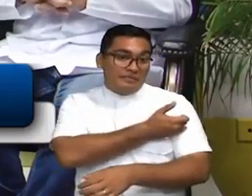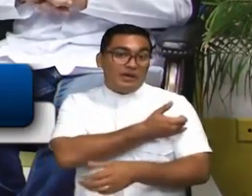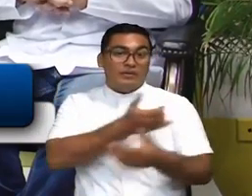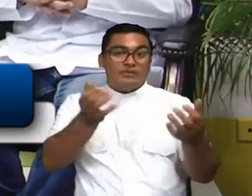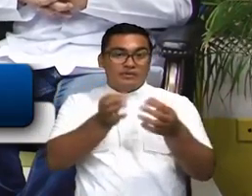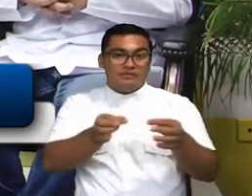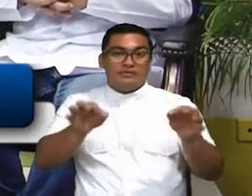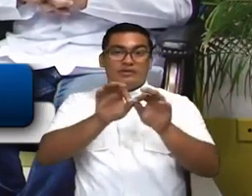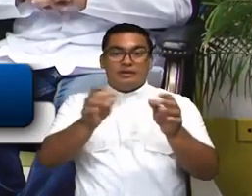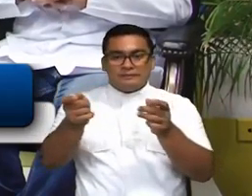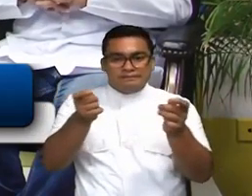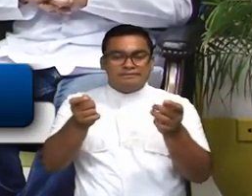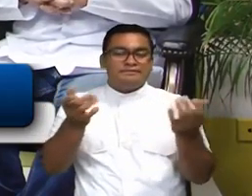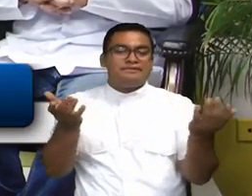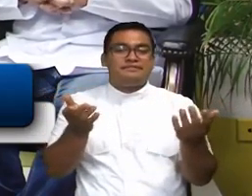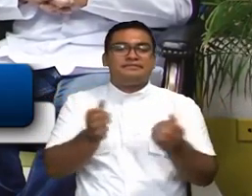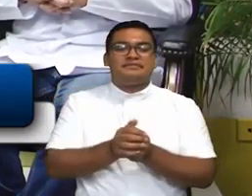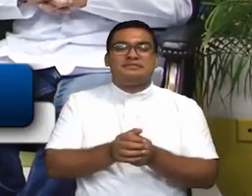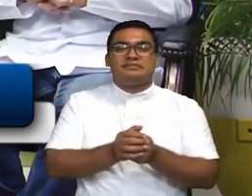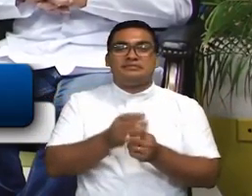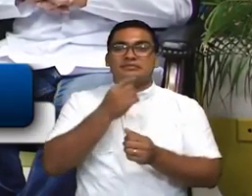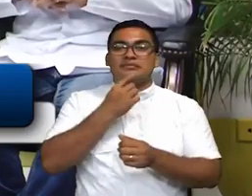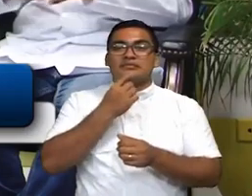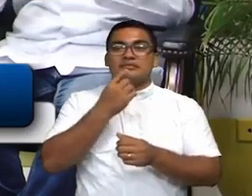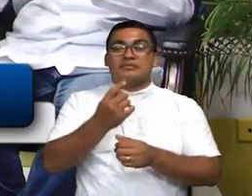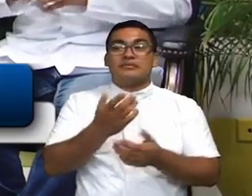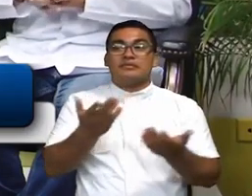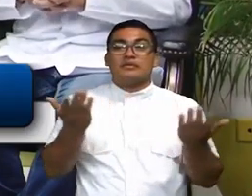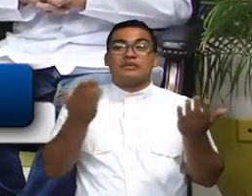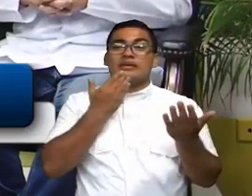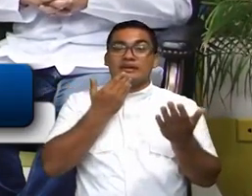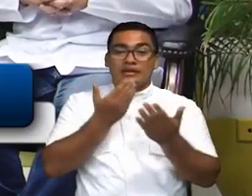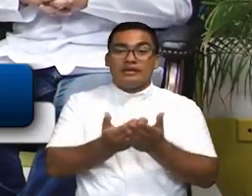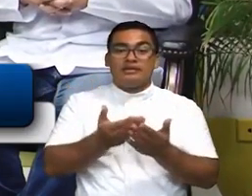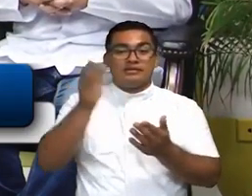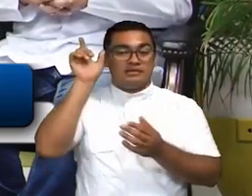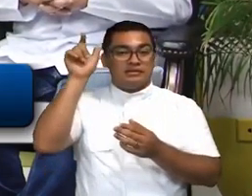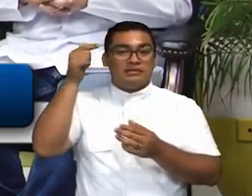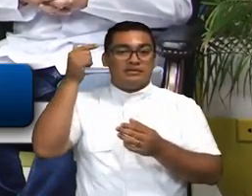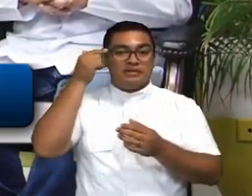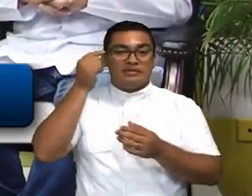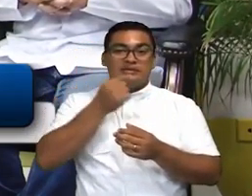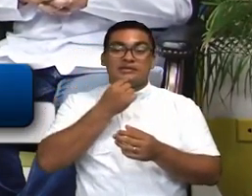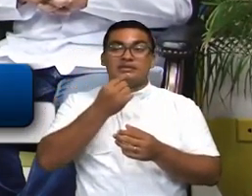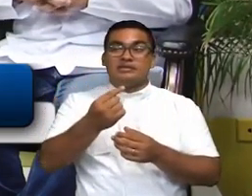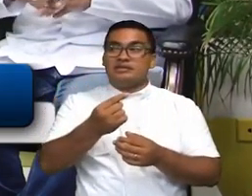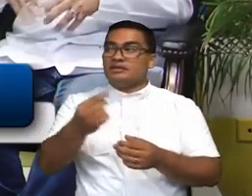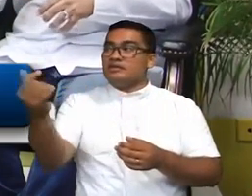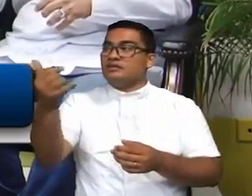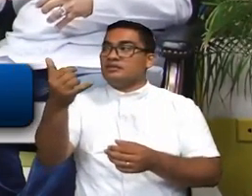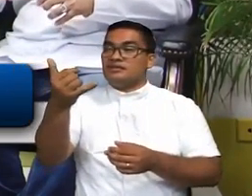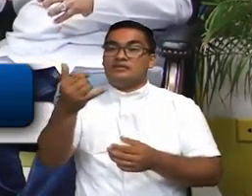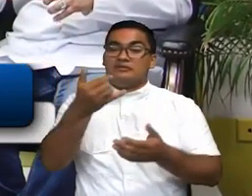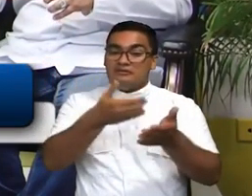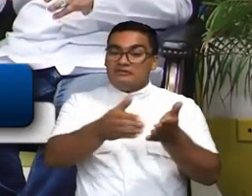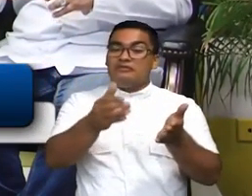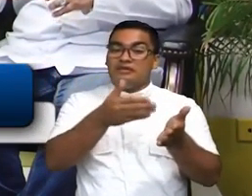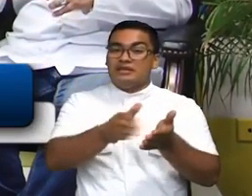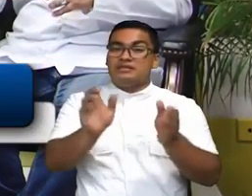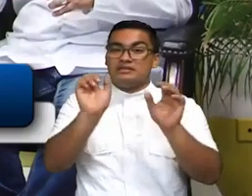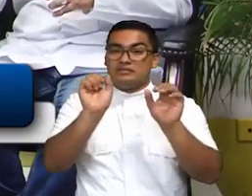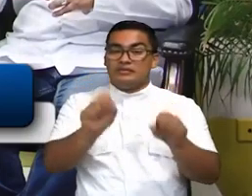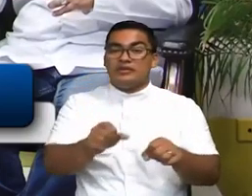importante. Exactamente. Gracias pues a nuestro gobierno, ahorita estamos teniendo lo que es la facilidad